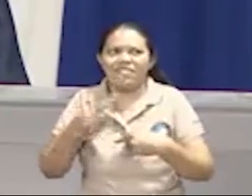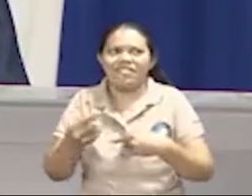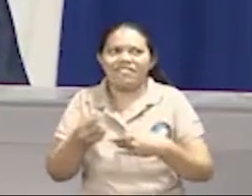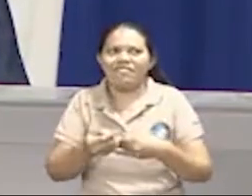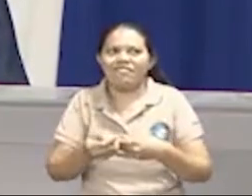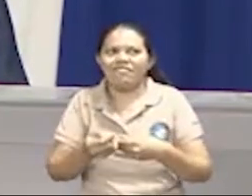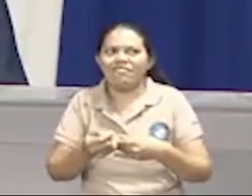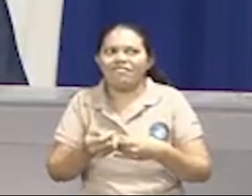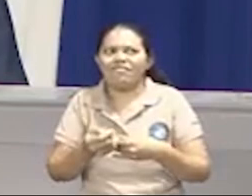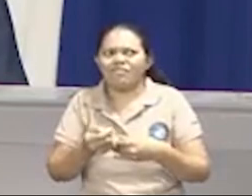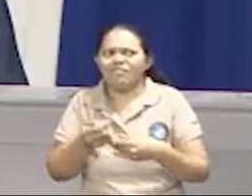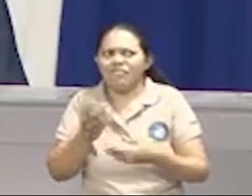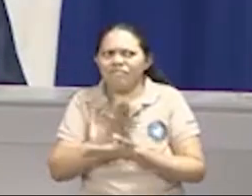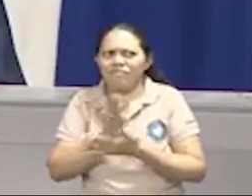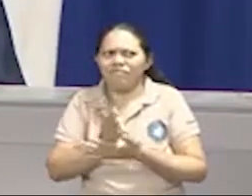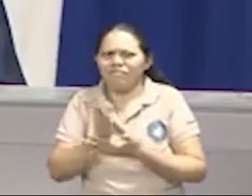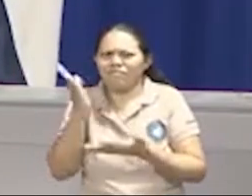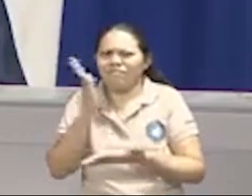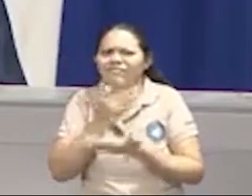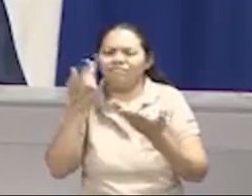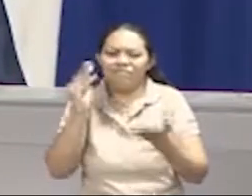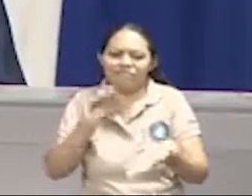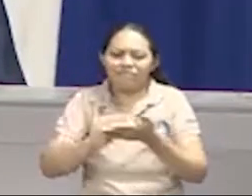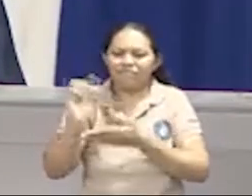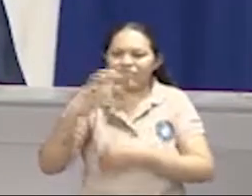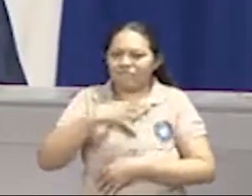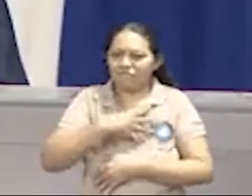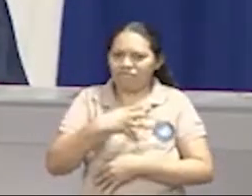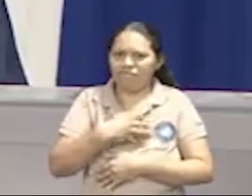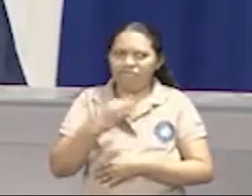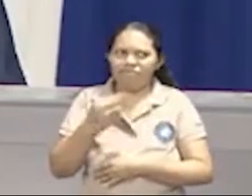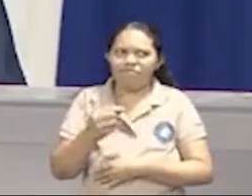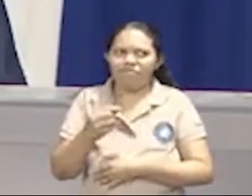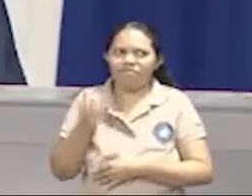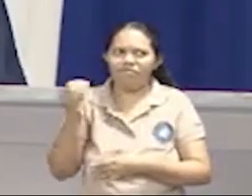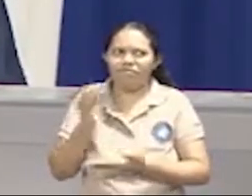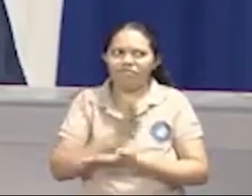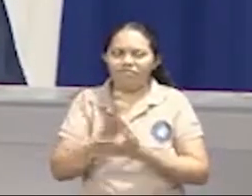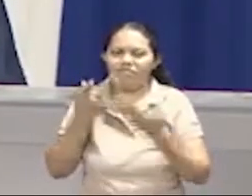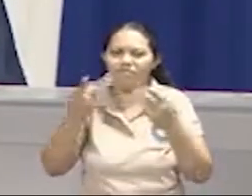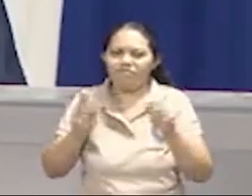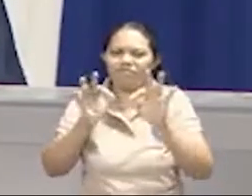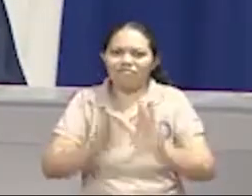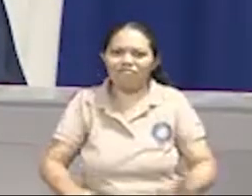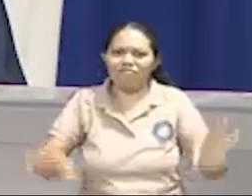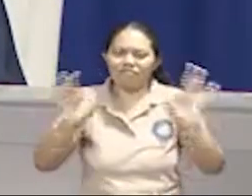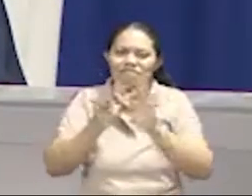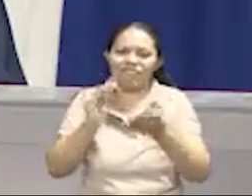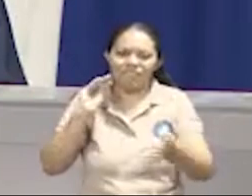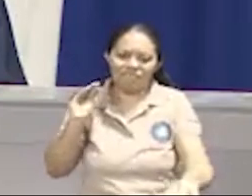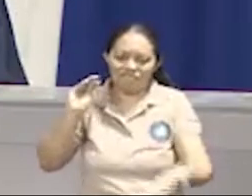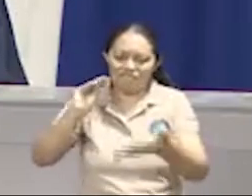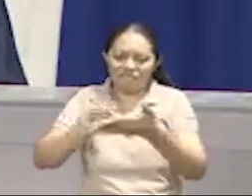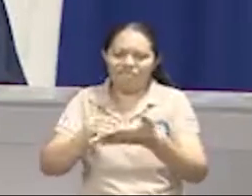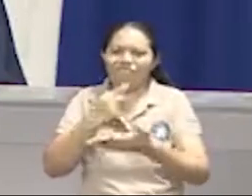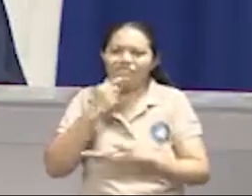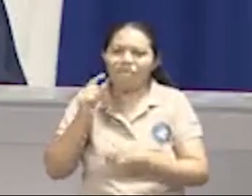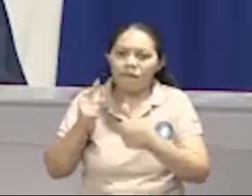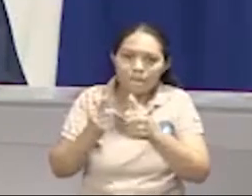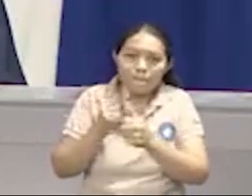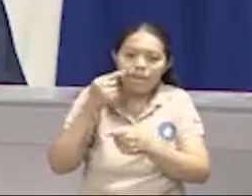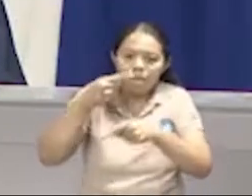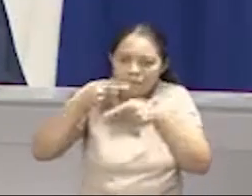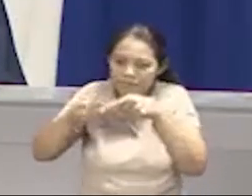acuerdo básico. Los suministros de bienes bajo el contrato de exportación correspondiente, las primas